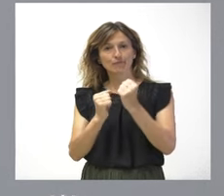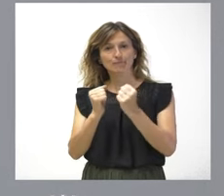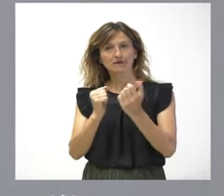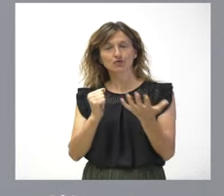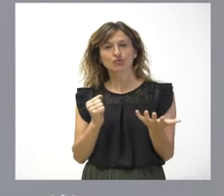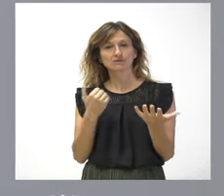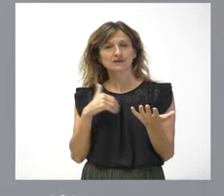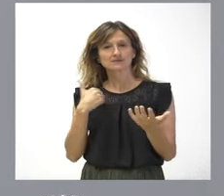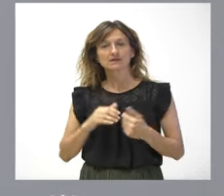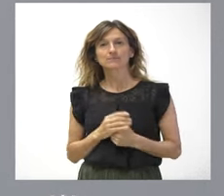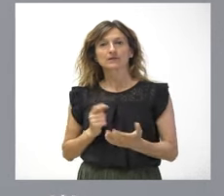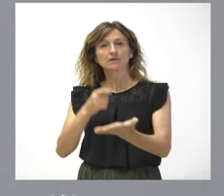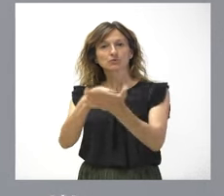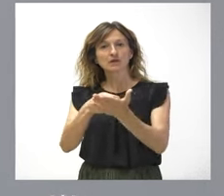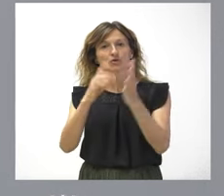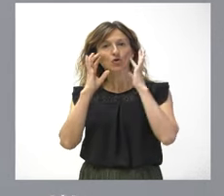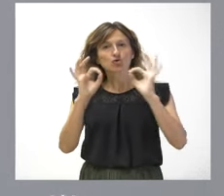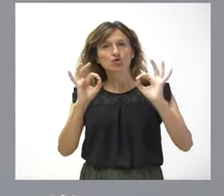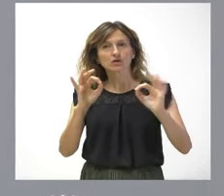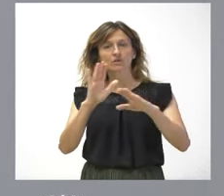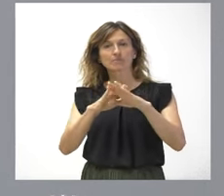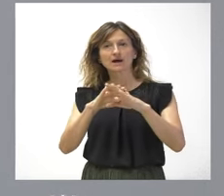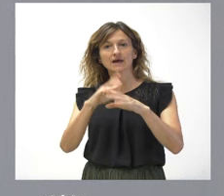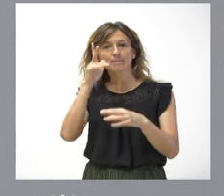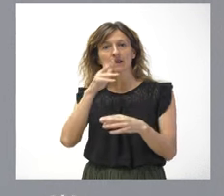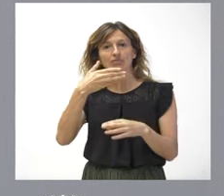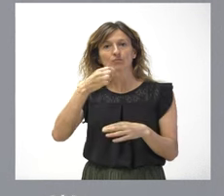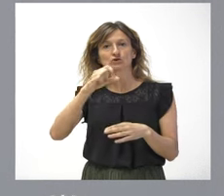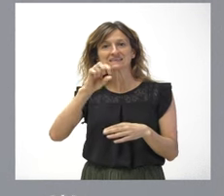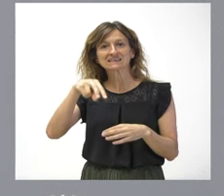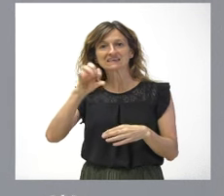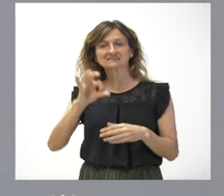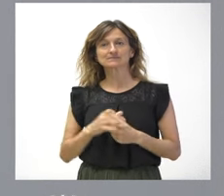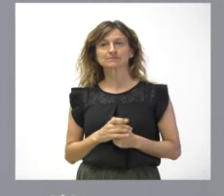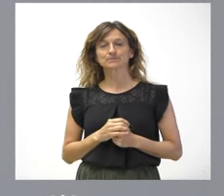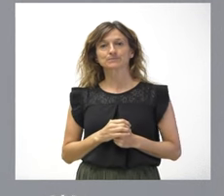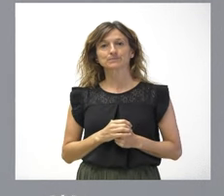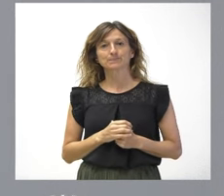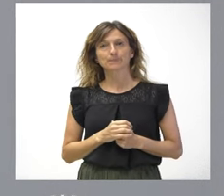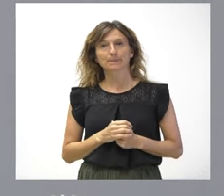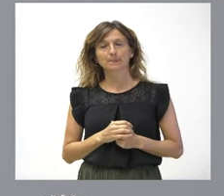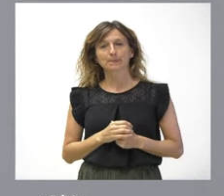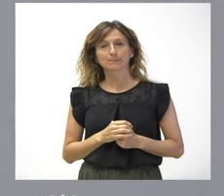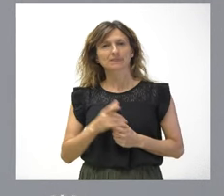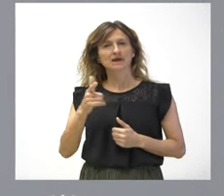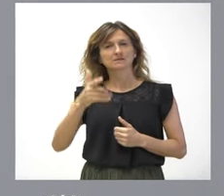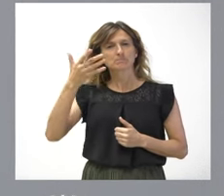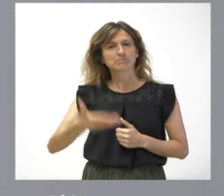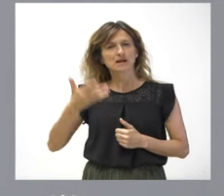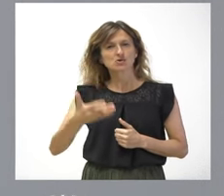haciendo una aportación lógicamente para el Palacio de botines que tiene un valor